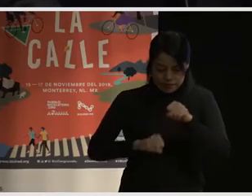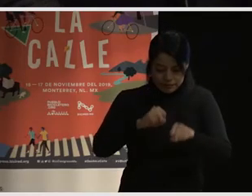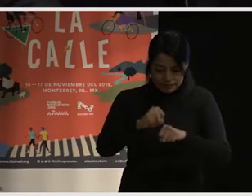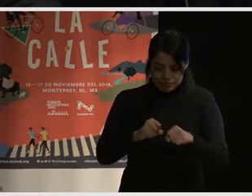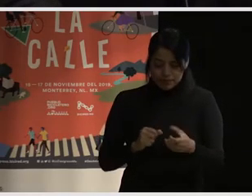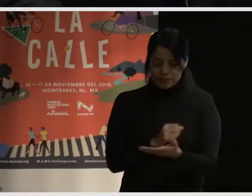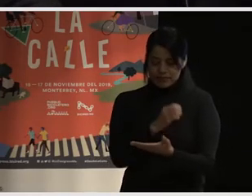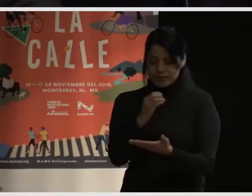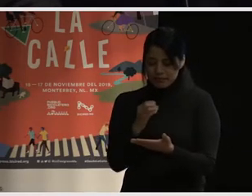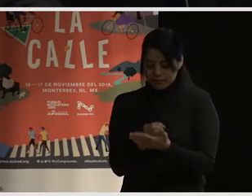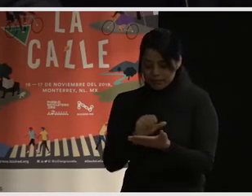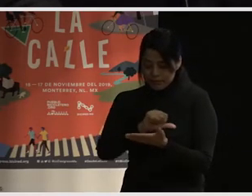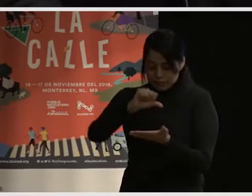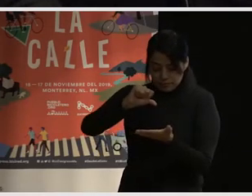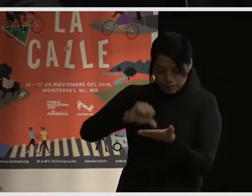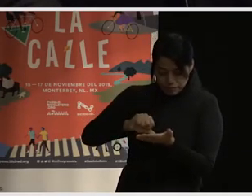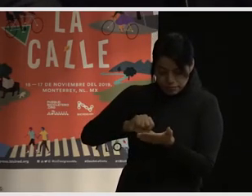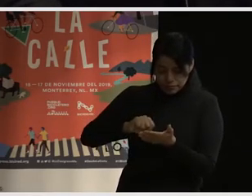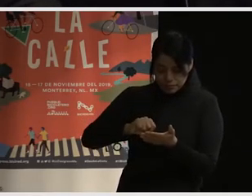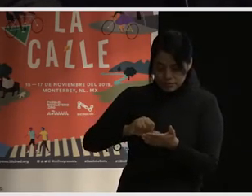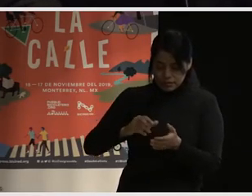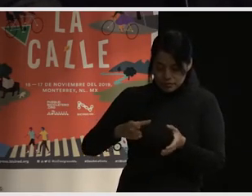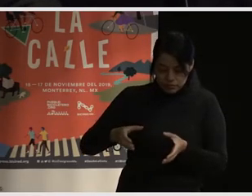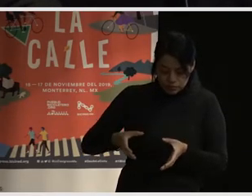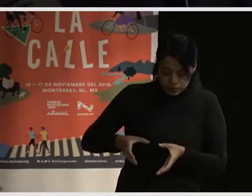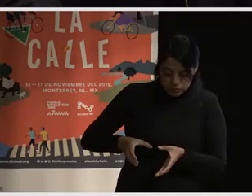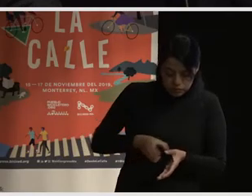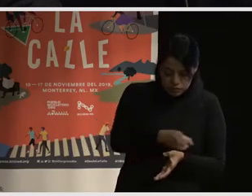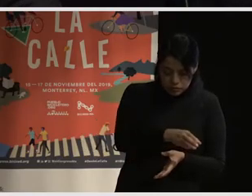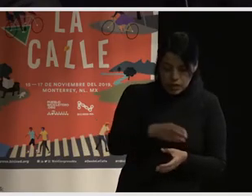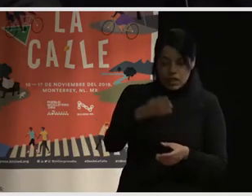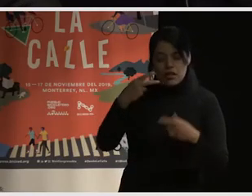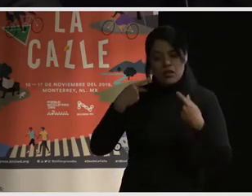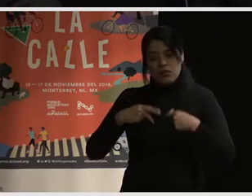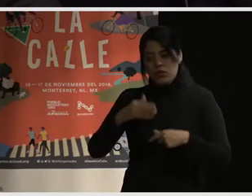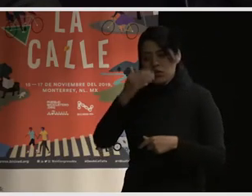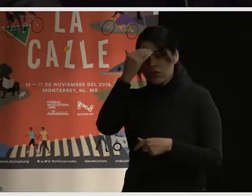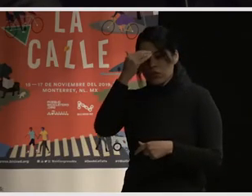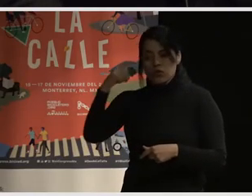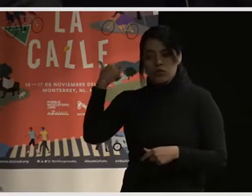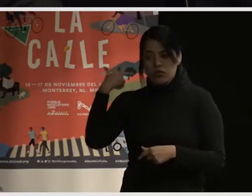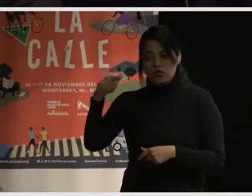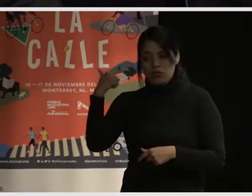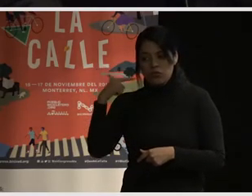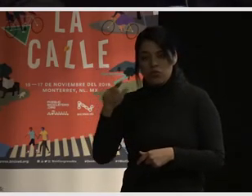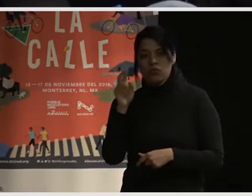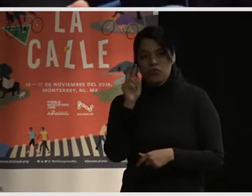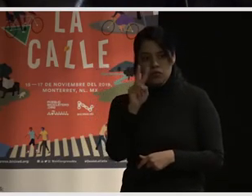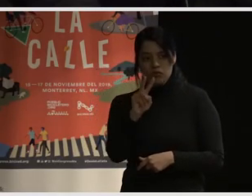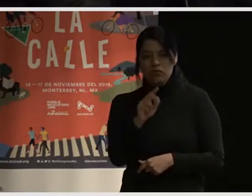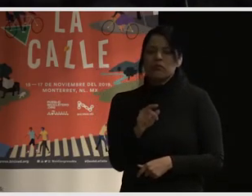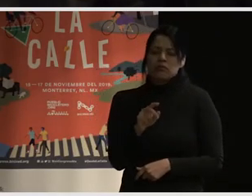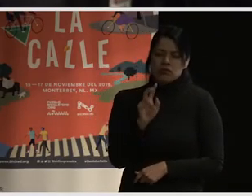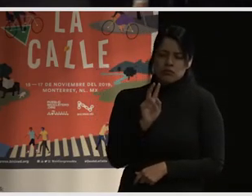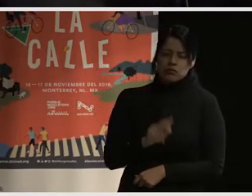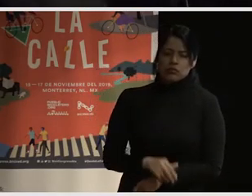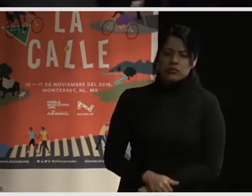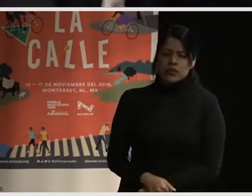centro del otro lado de la calzada los que conocen guadalajara me imagino que la reflexión les parece muy familiar